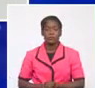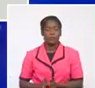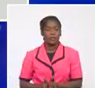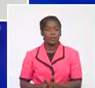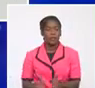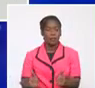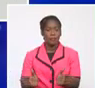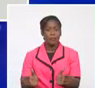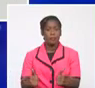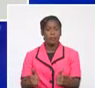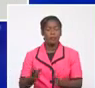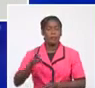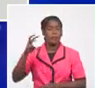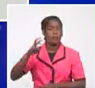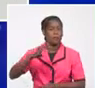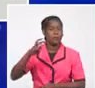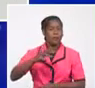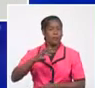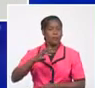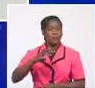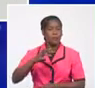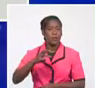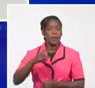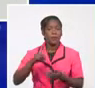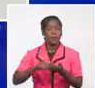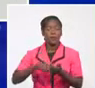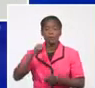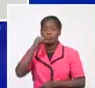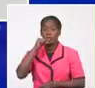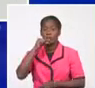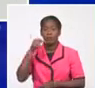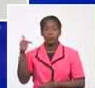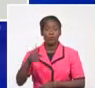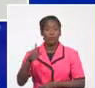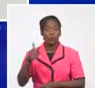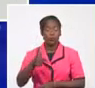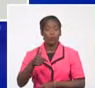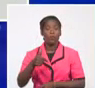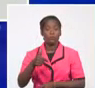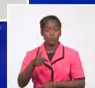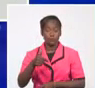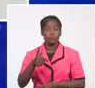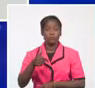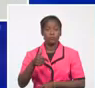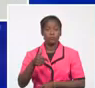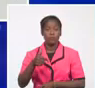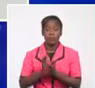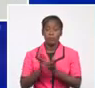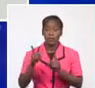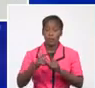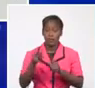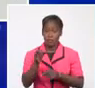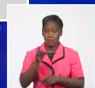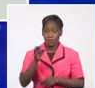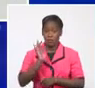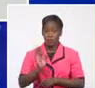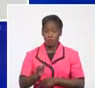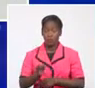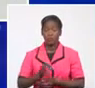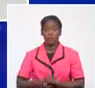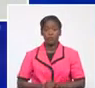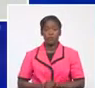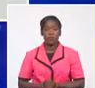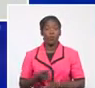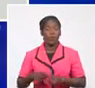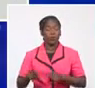Padrón, Marianao, Pedro Betancur y Jagüey Grande de la provincia de Matanza y el municipio 10 de